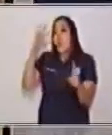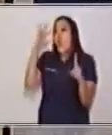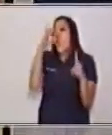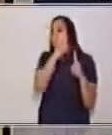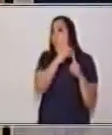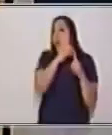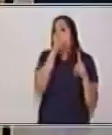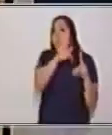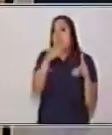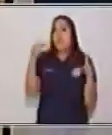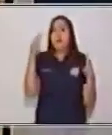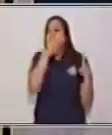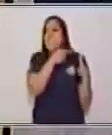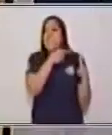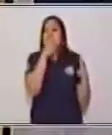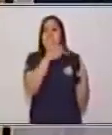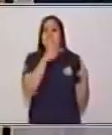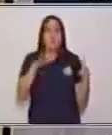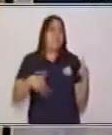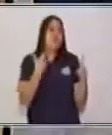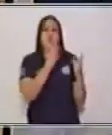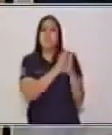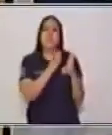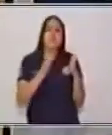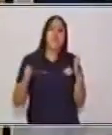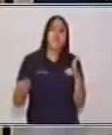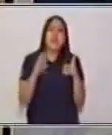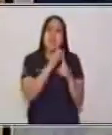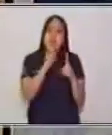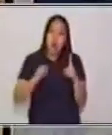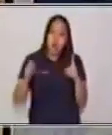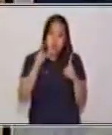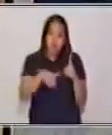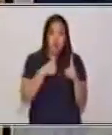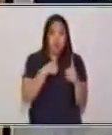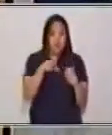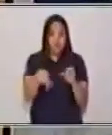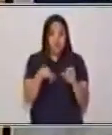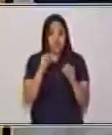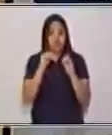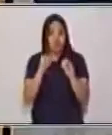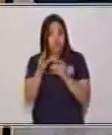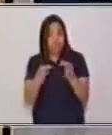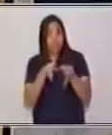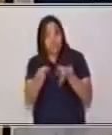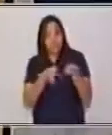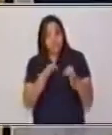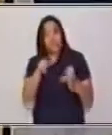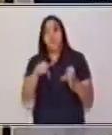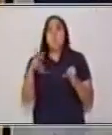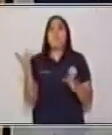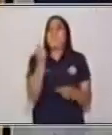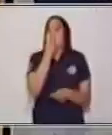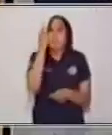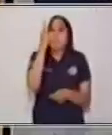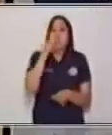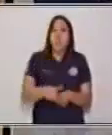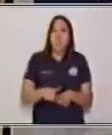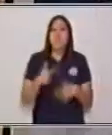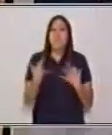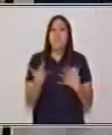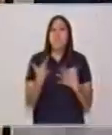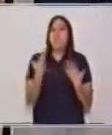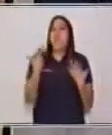mencionar que el análisis de la estructura de la oración que el día de hoy yo les estoy explicando está basado bajo la teoría